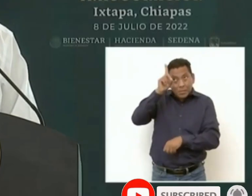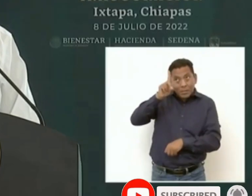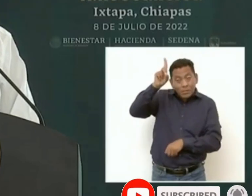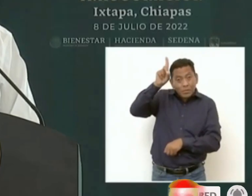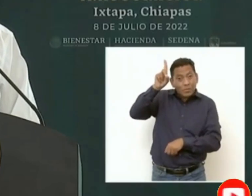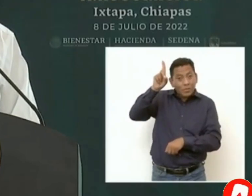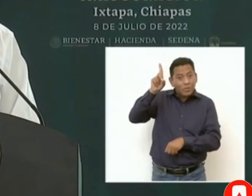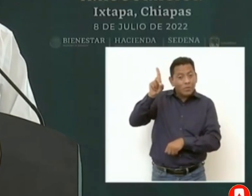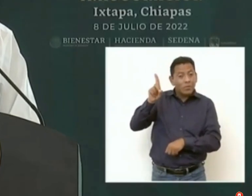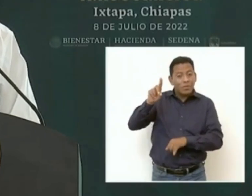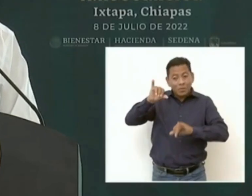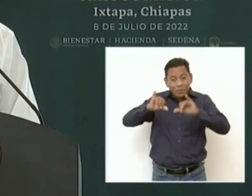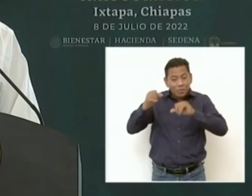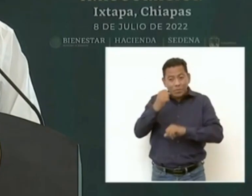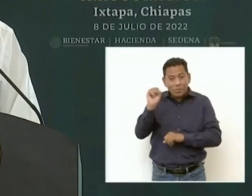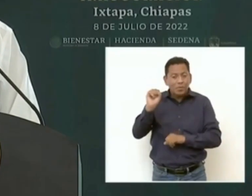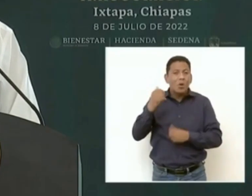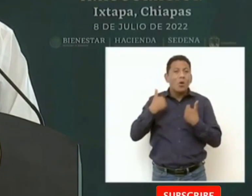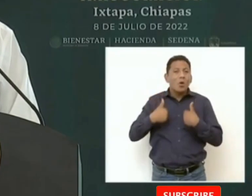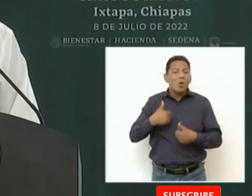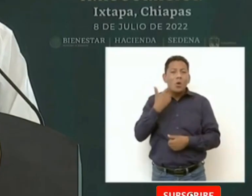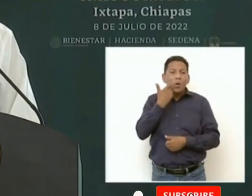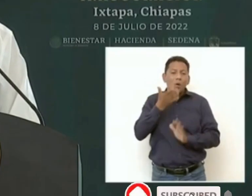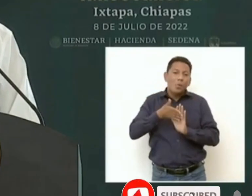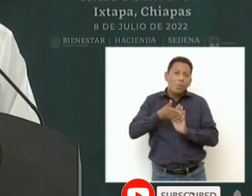ciencia, es irme,